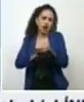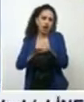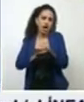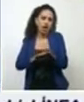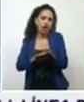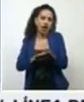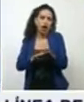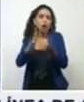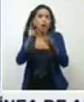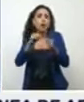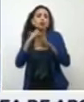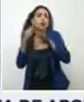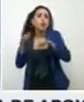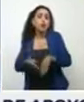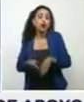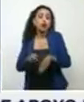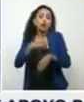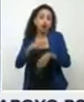Miren,